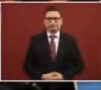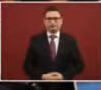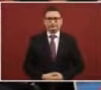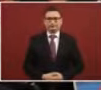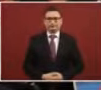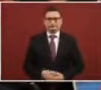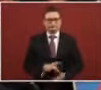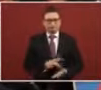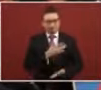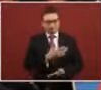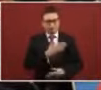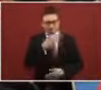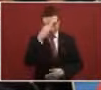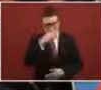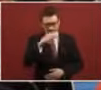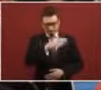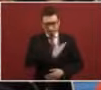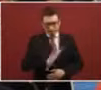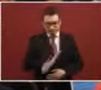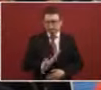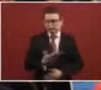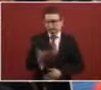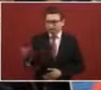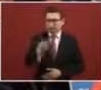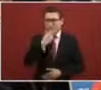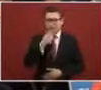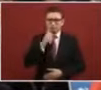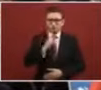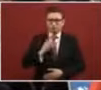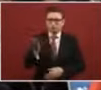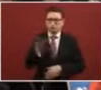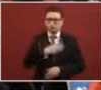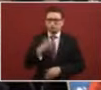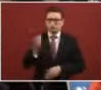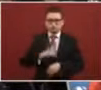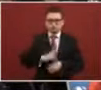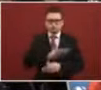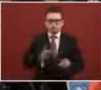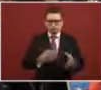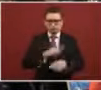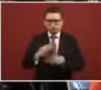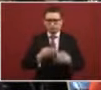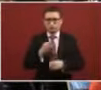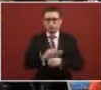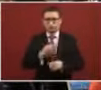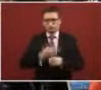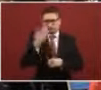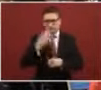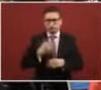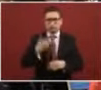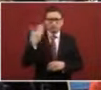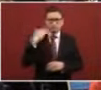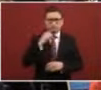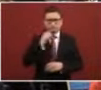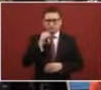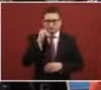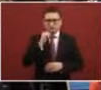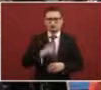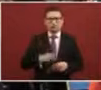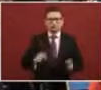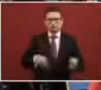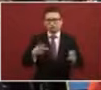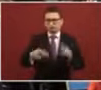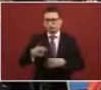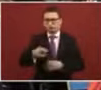Muchas gracias, señor presidente. Buenos días a todas y a todos. Vamos a presentar los resultados de la subasta que se realizó el día de ayer